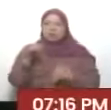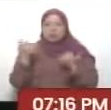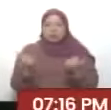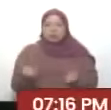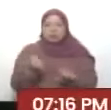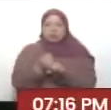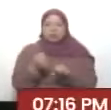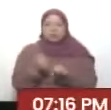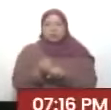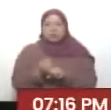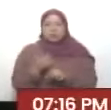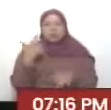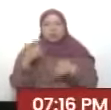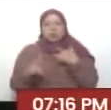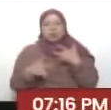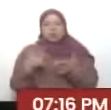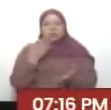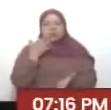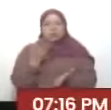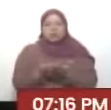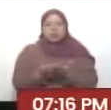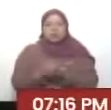fácil, pero una batería es muy difícil.